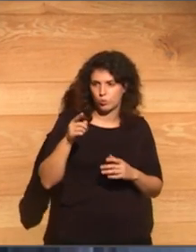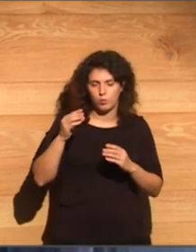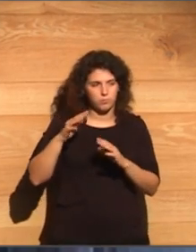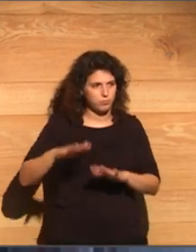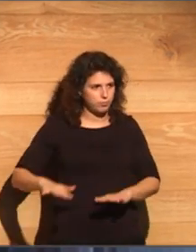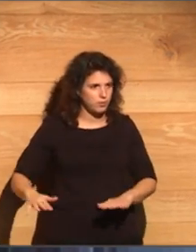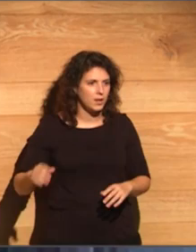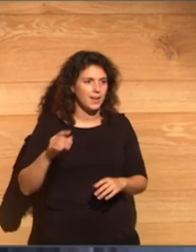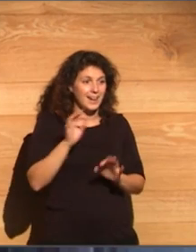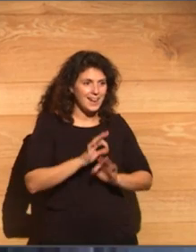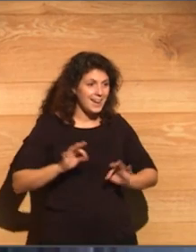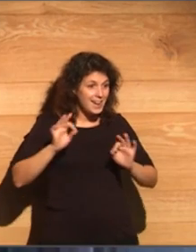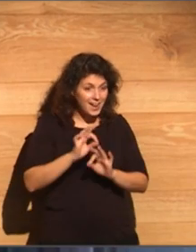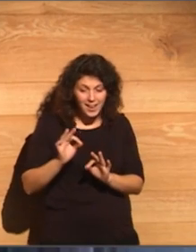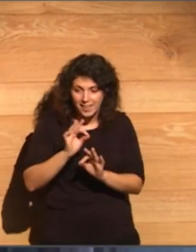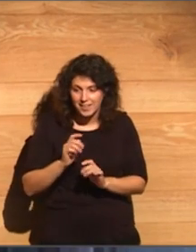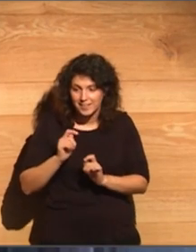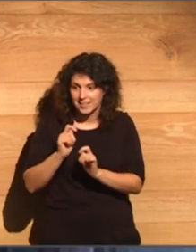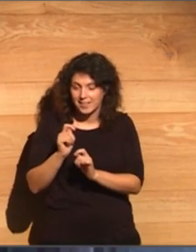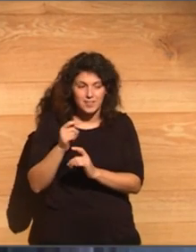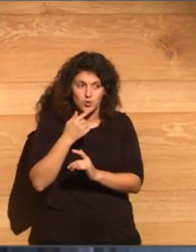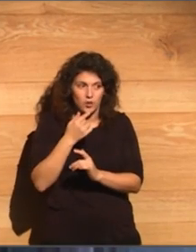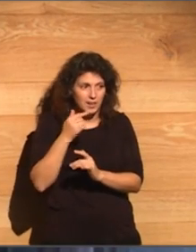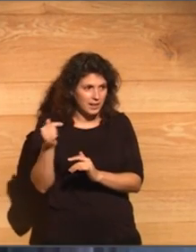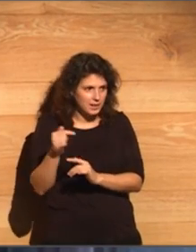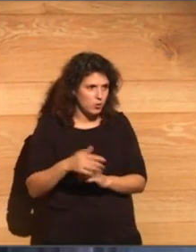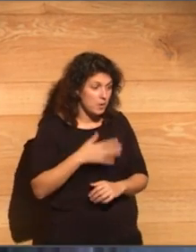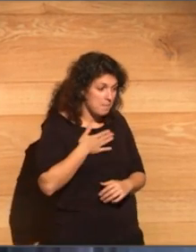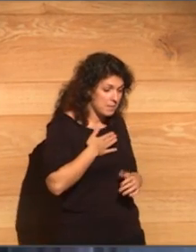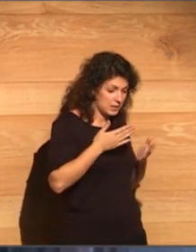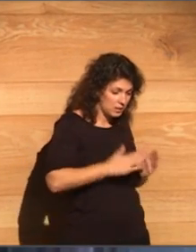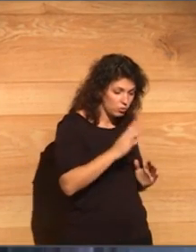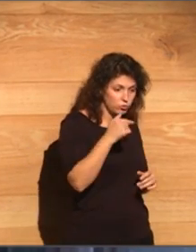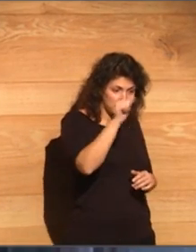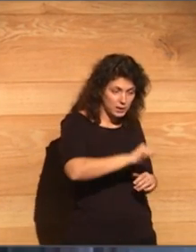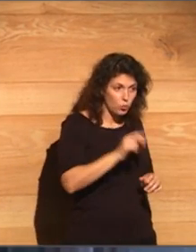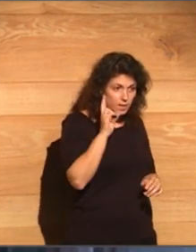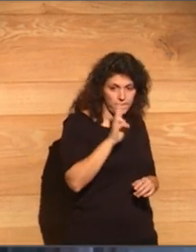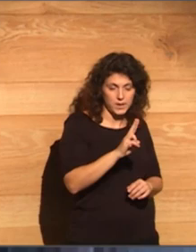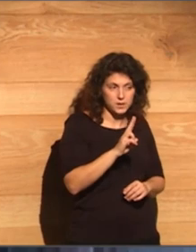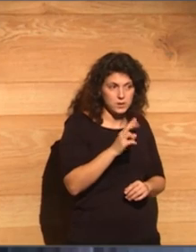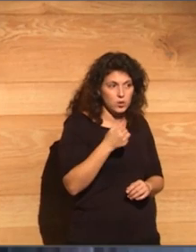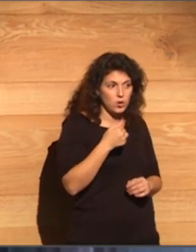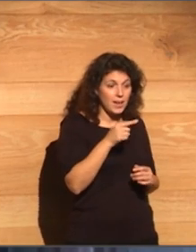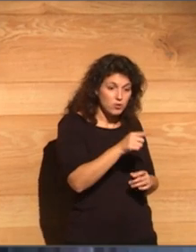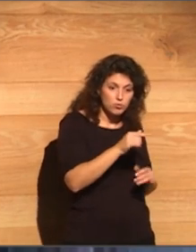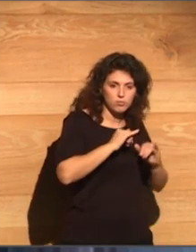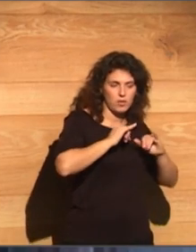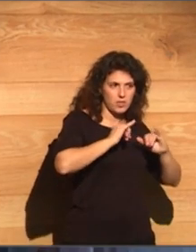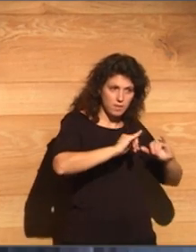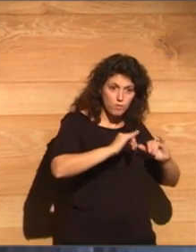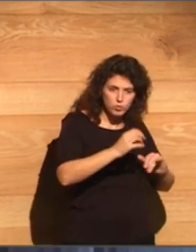¿eh? Nadie te ha hundido. Yo se la he puesto a mis hijos y la disfrutan